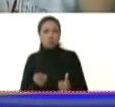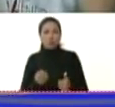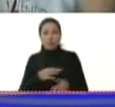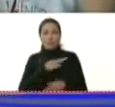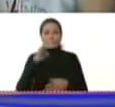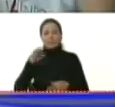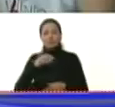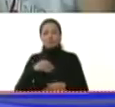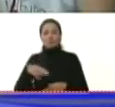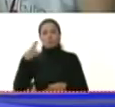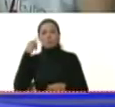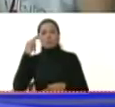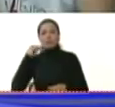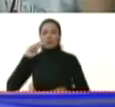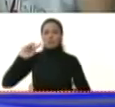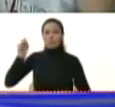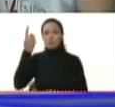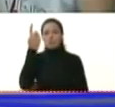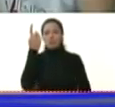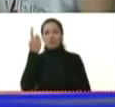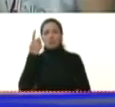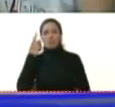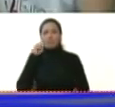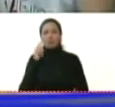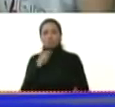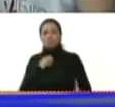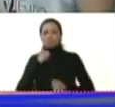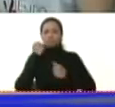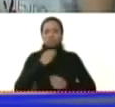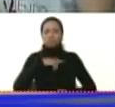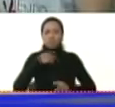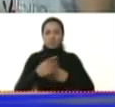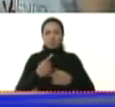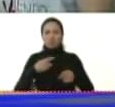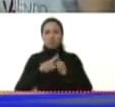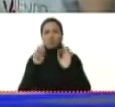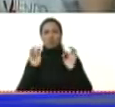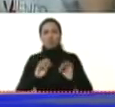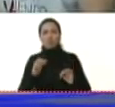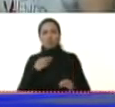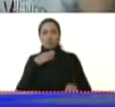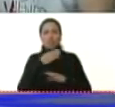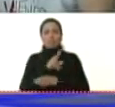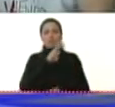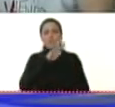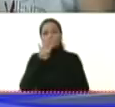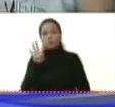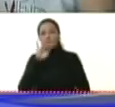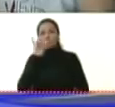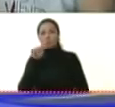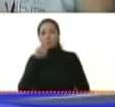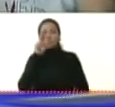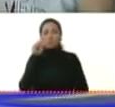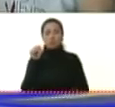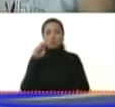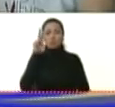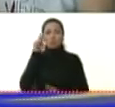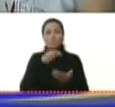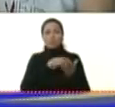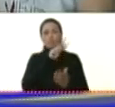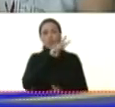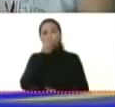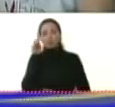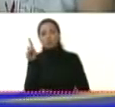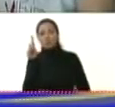iba adelante con su lanza. Para nosotros, ir al 24 de junio 2021, 200